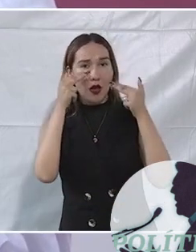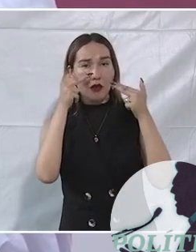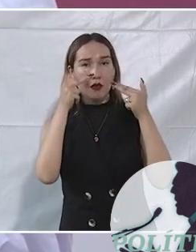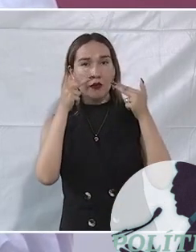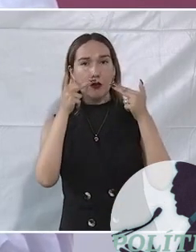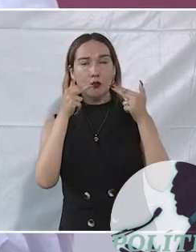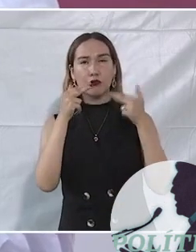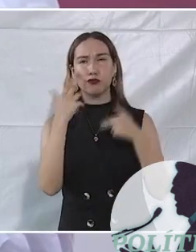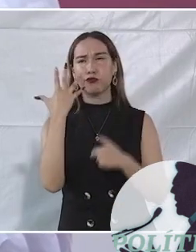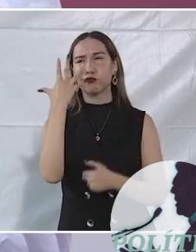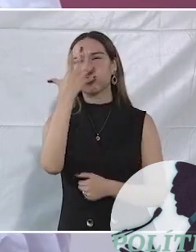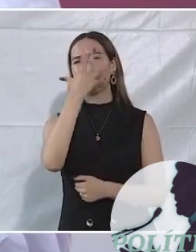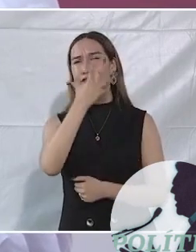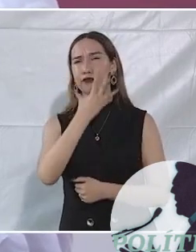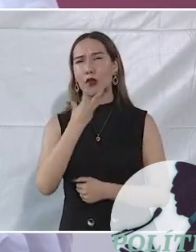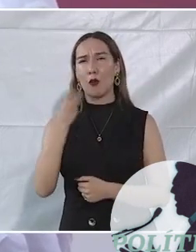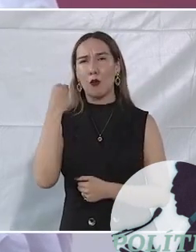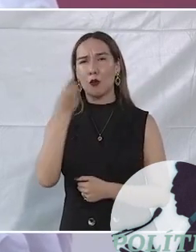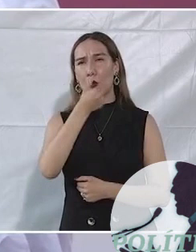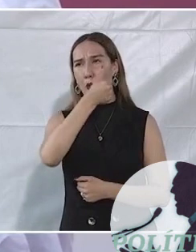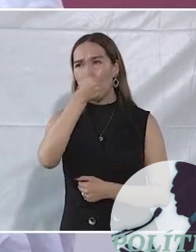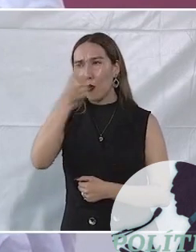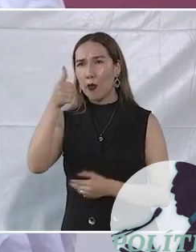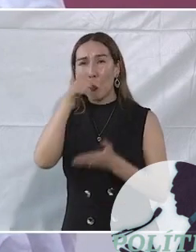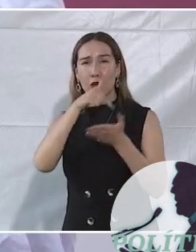bellos, eso sí.